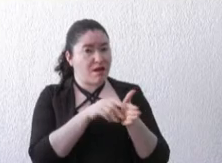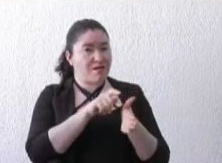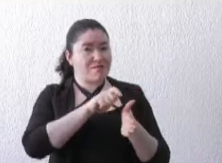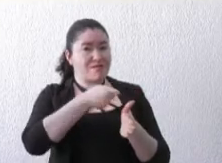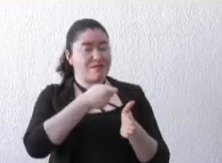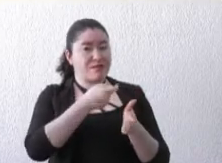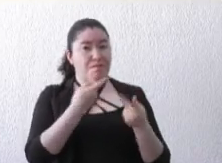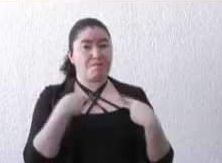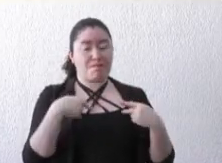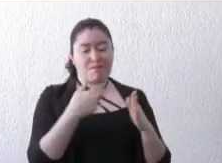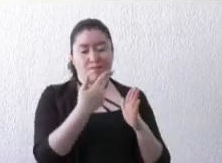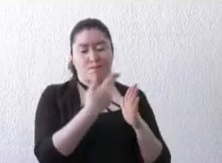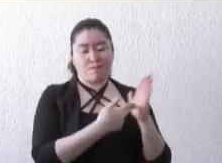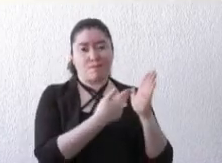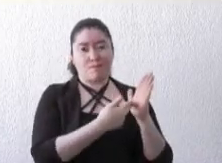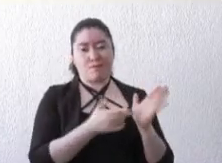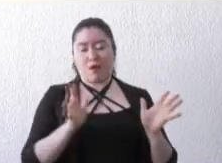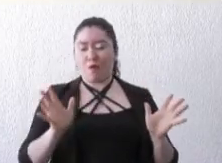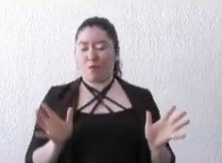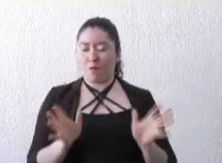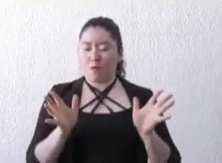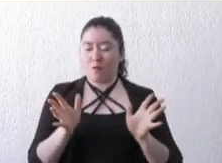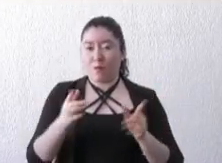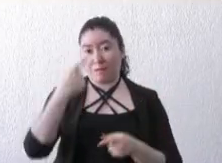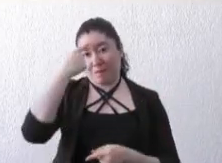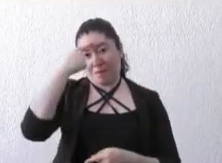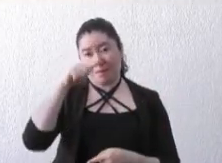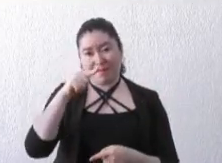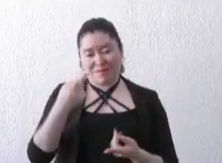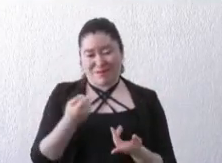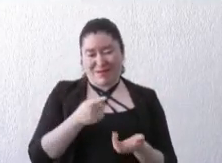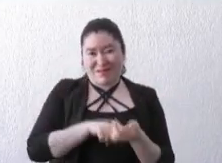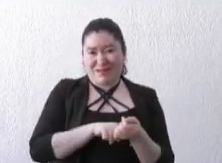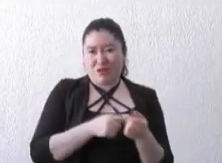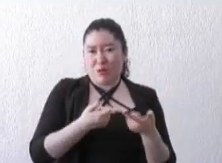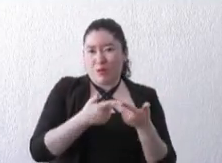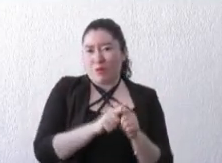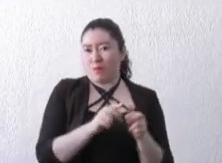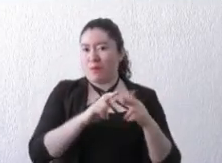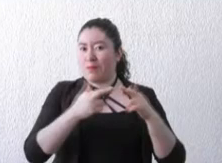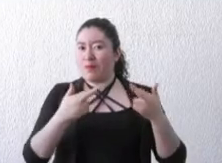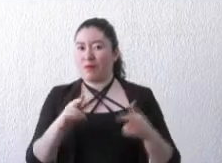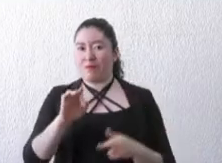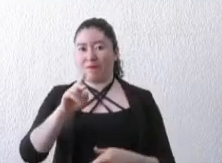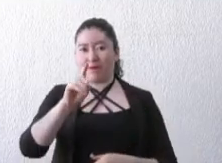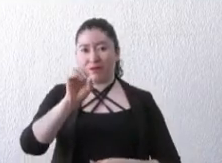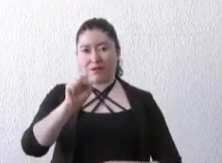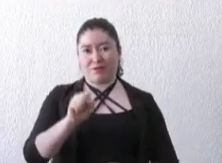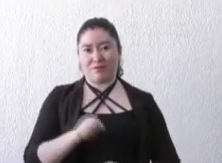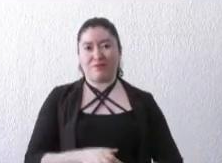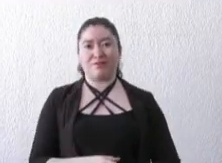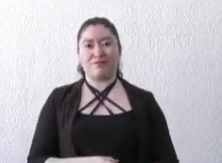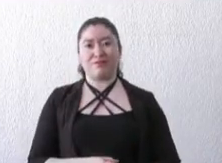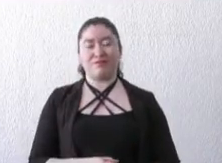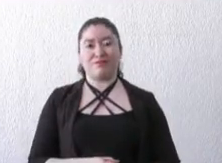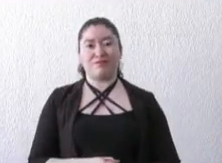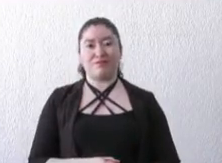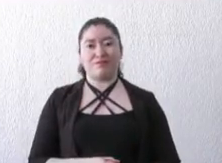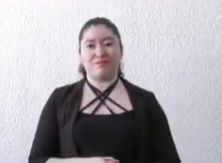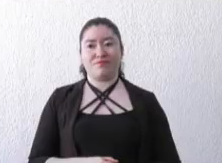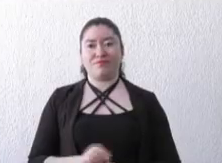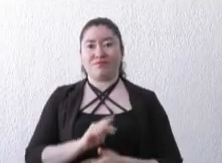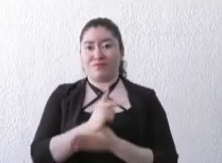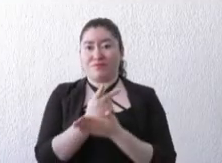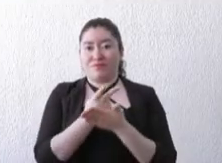talleristas promotores de la Red de Faros de la Ciudad de México y del Programa de Cultura